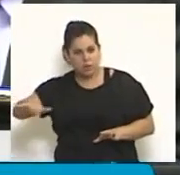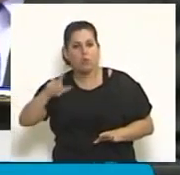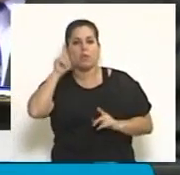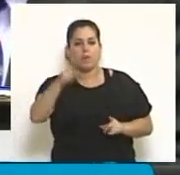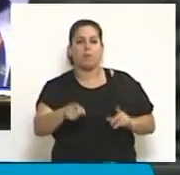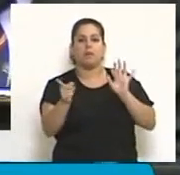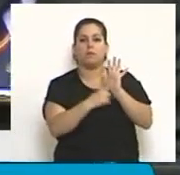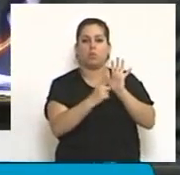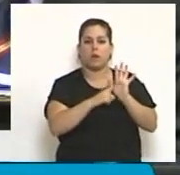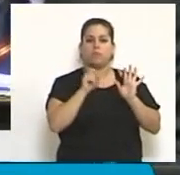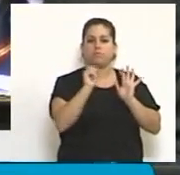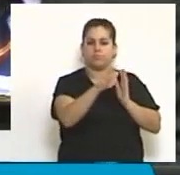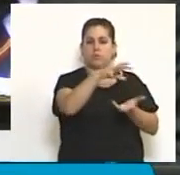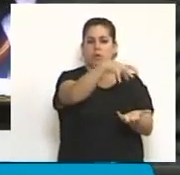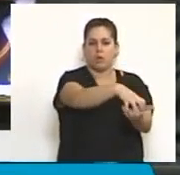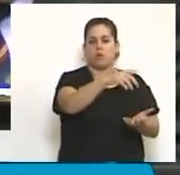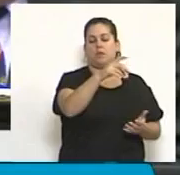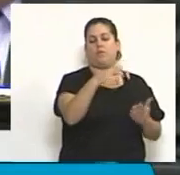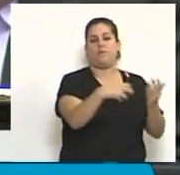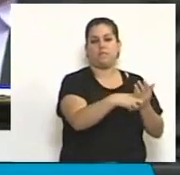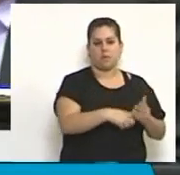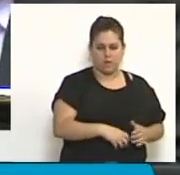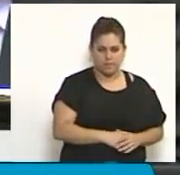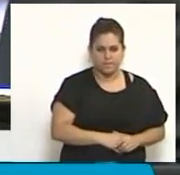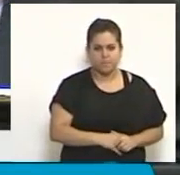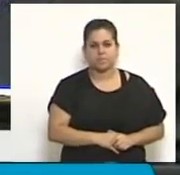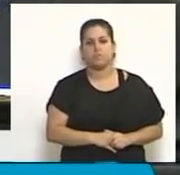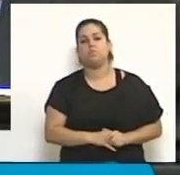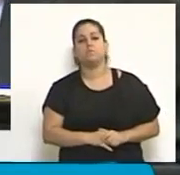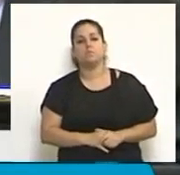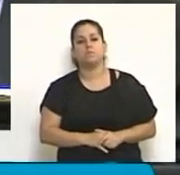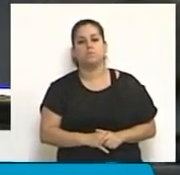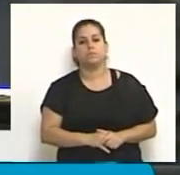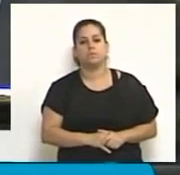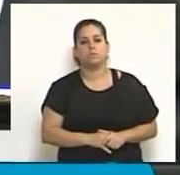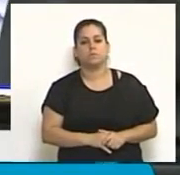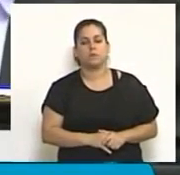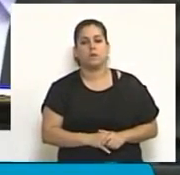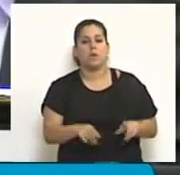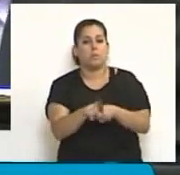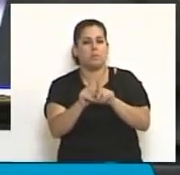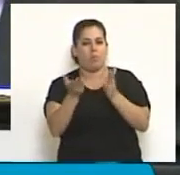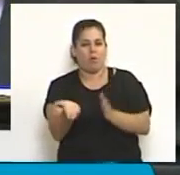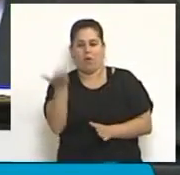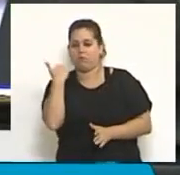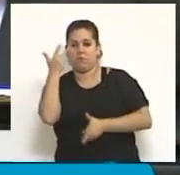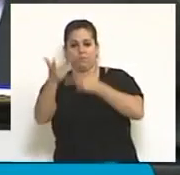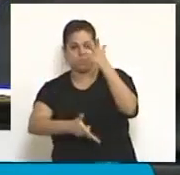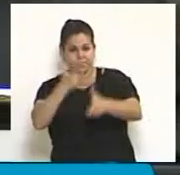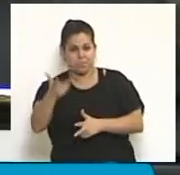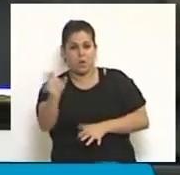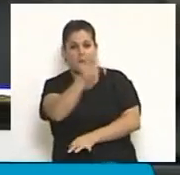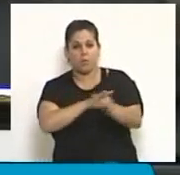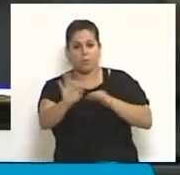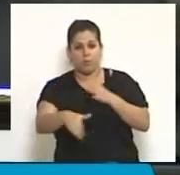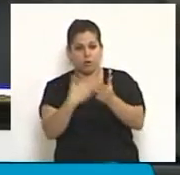los titulares de las unidades fiscales. En definitiva, como dijimos al principio, el proyecto